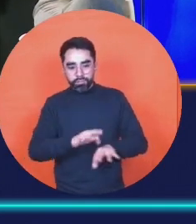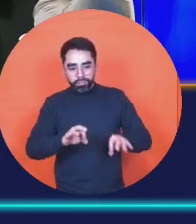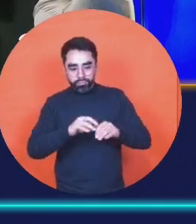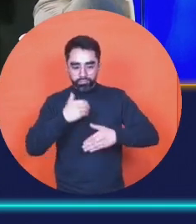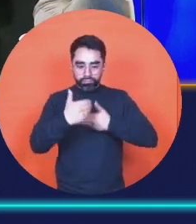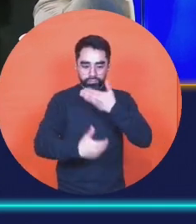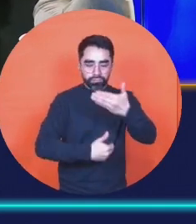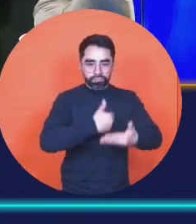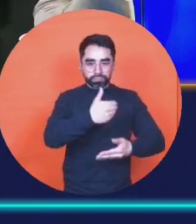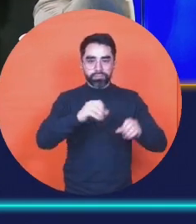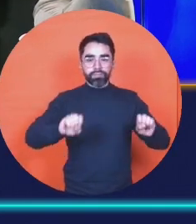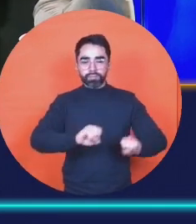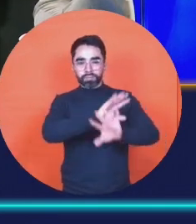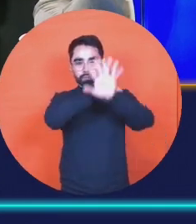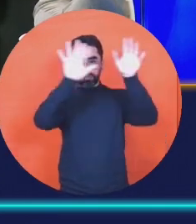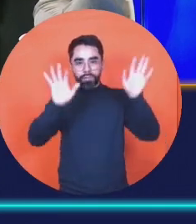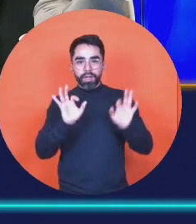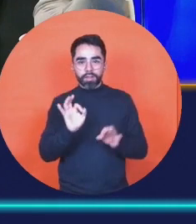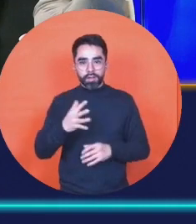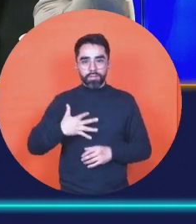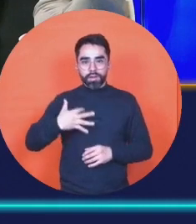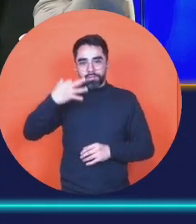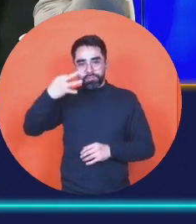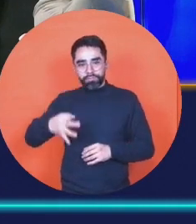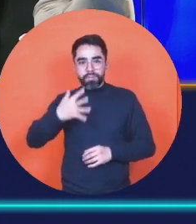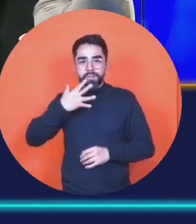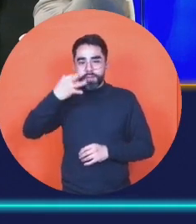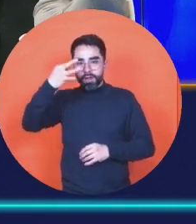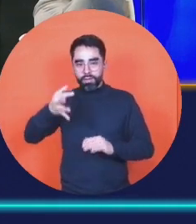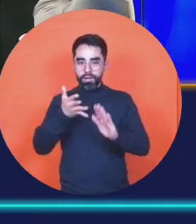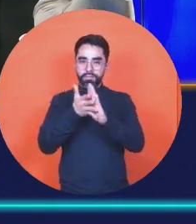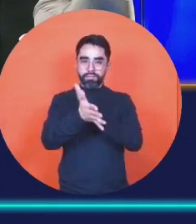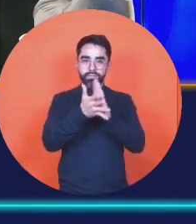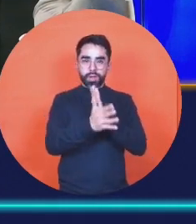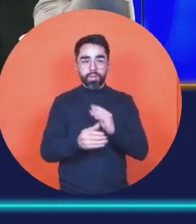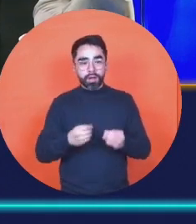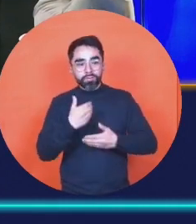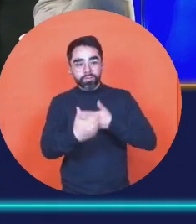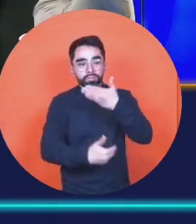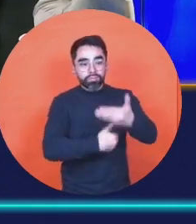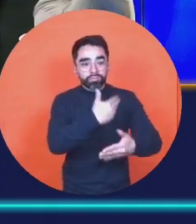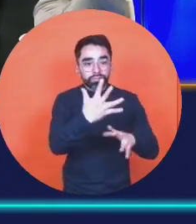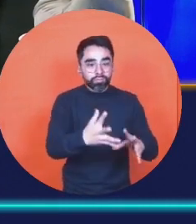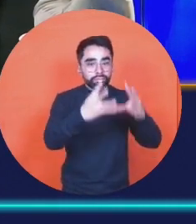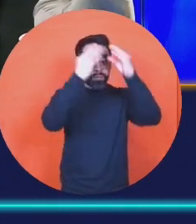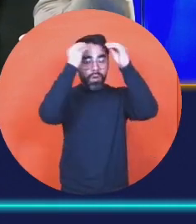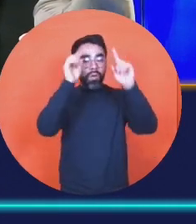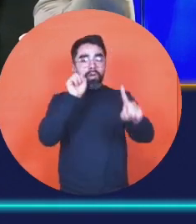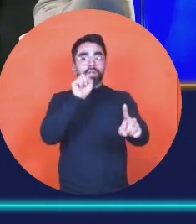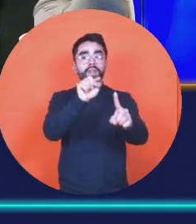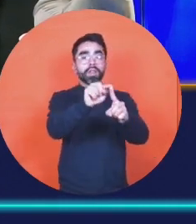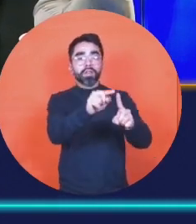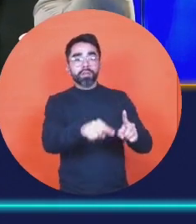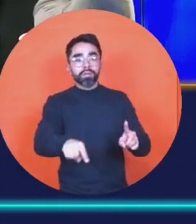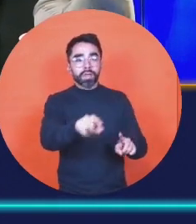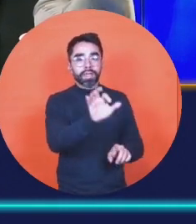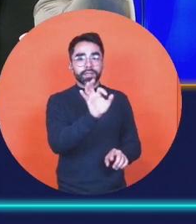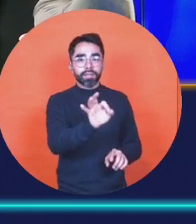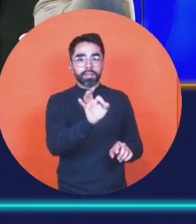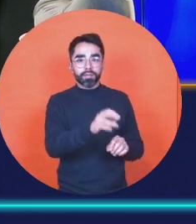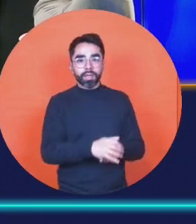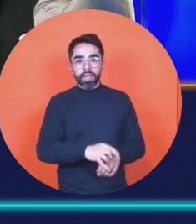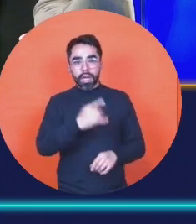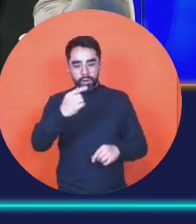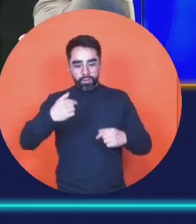y transparentes y hacer los procesos de aprendizaje con la expectativa de que uno cada vez sea menos